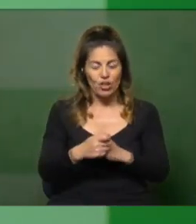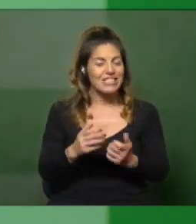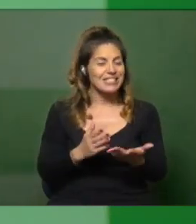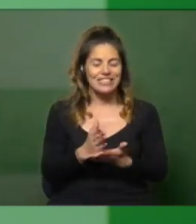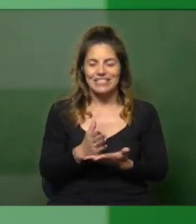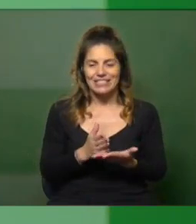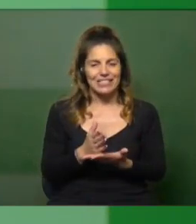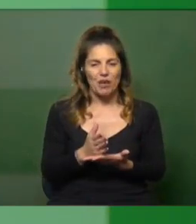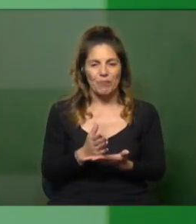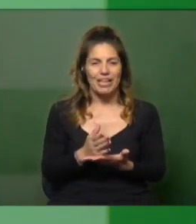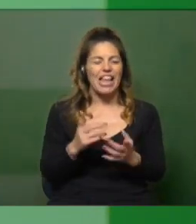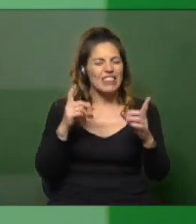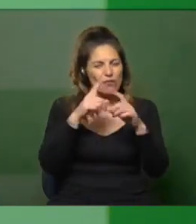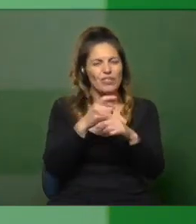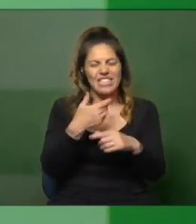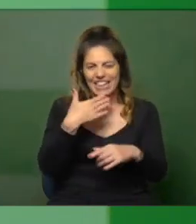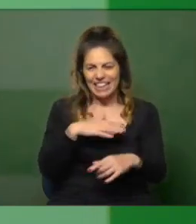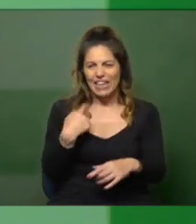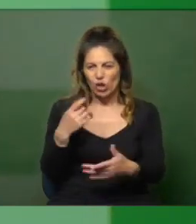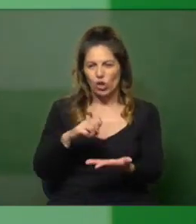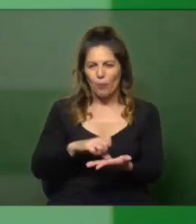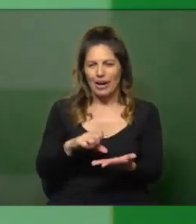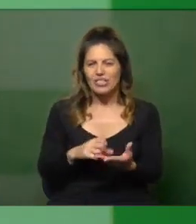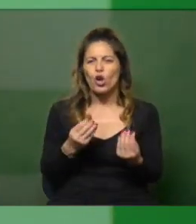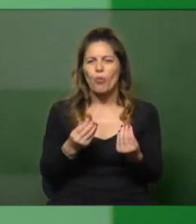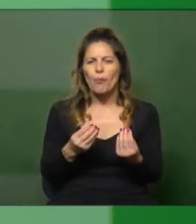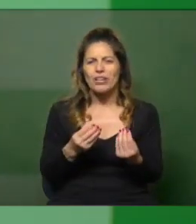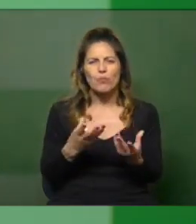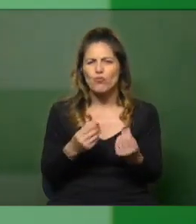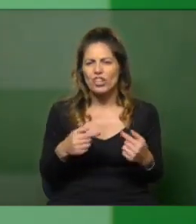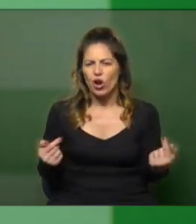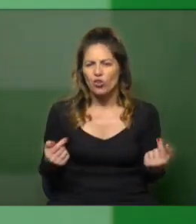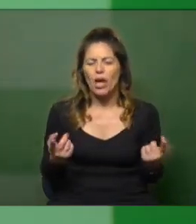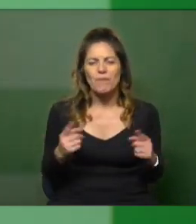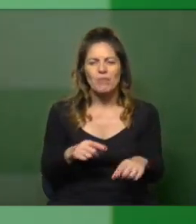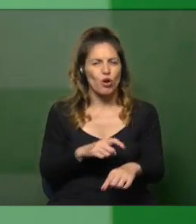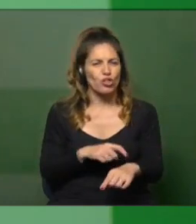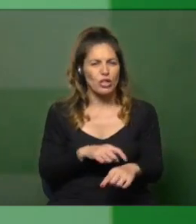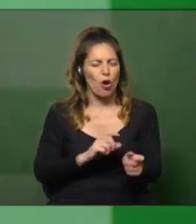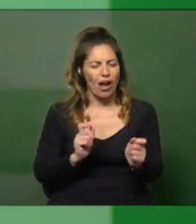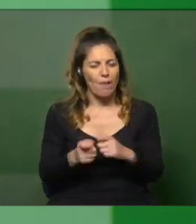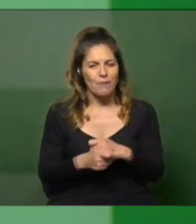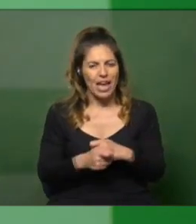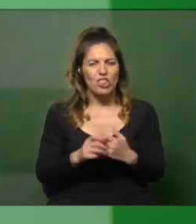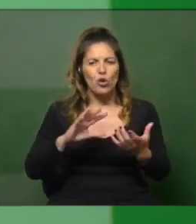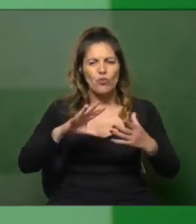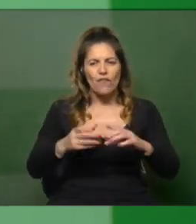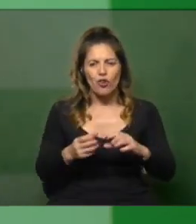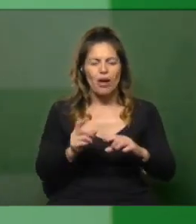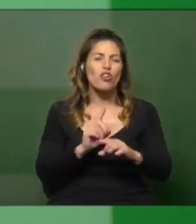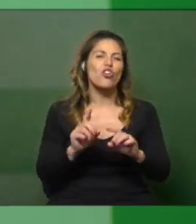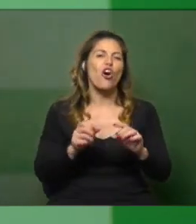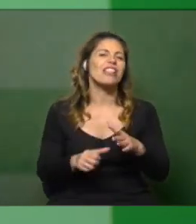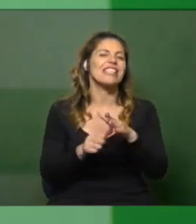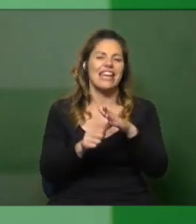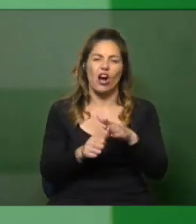siempre es algo que nos cuesta entender en otros países cómoo puede ser tantas cosas al mismo tiempo mutar de una manera ya no solo de